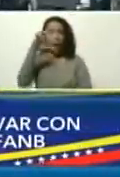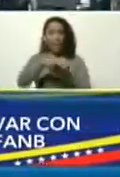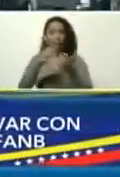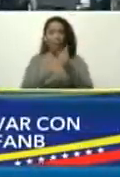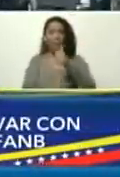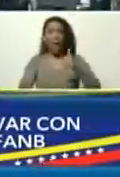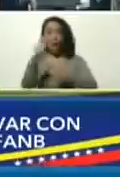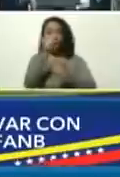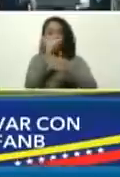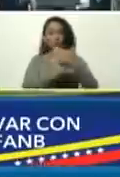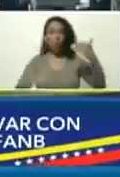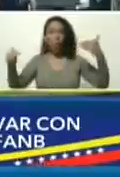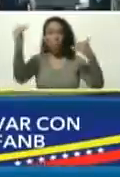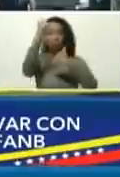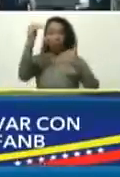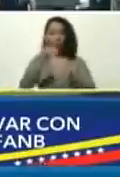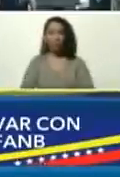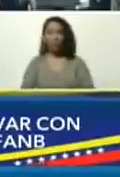Superior.